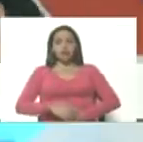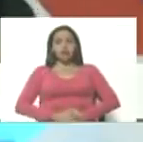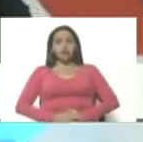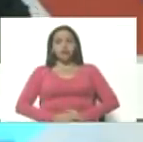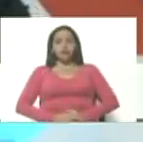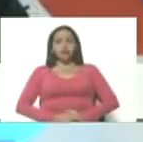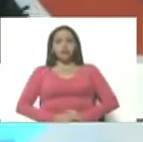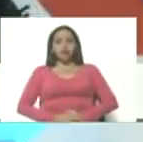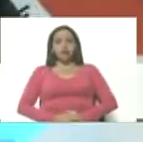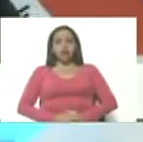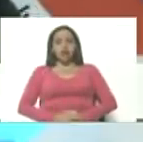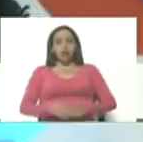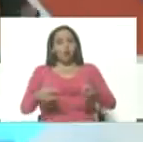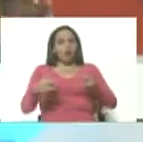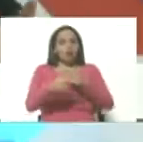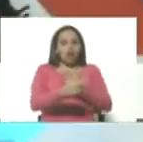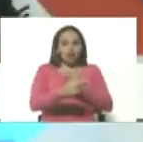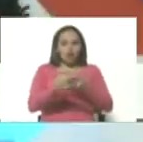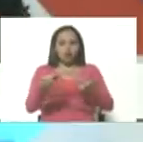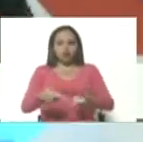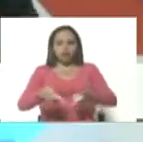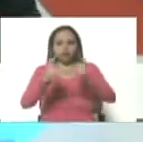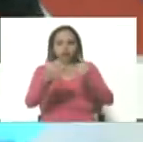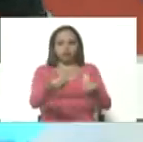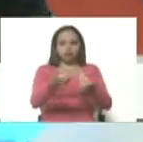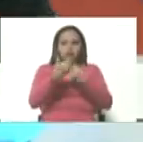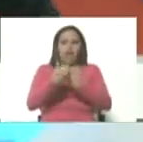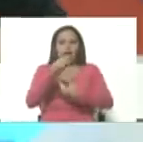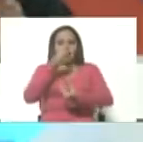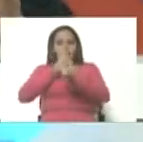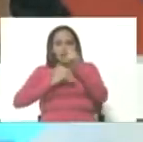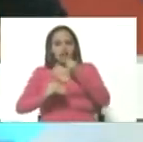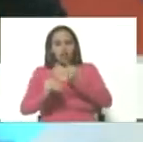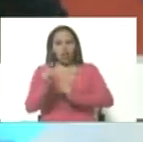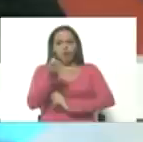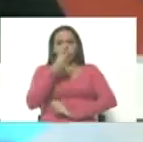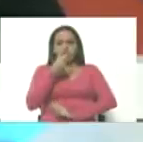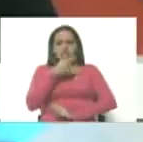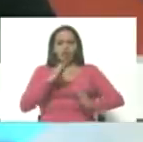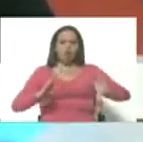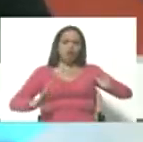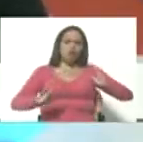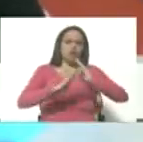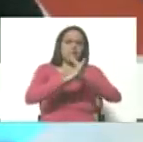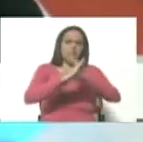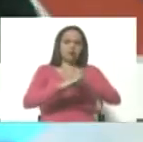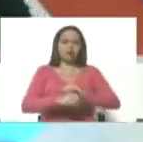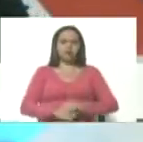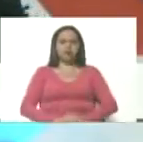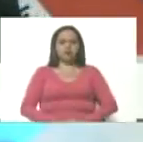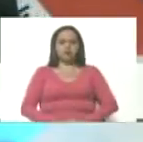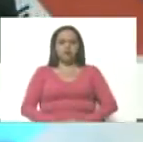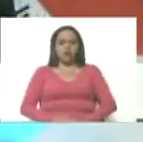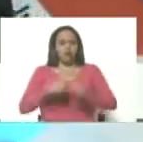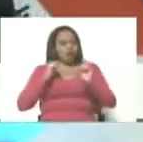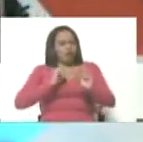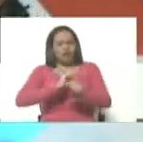los alimentos, las medicinas, un bloqueo